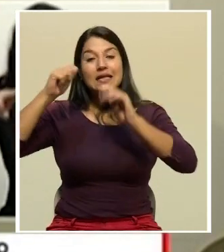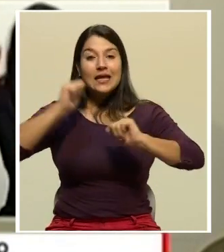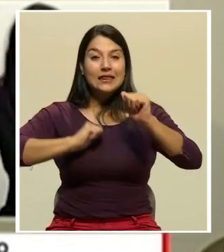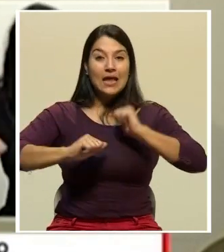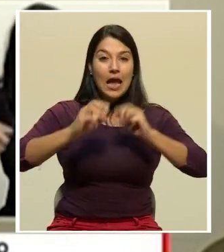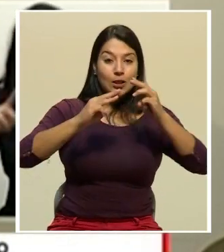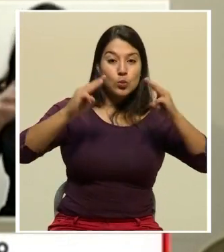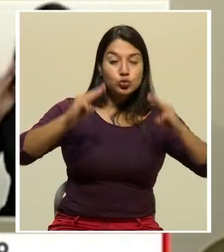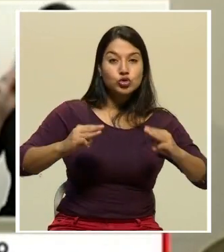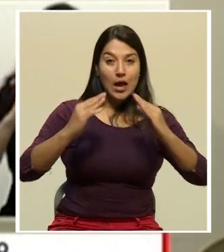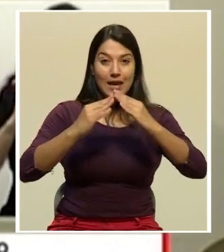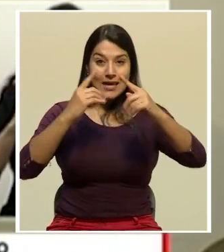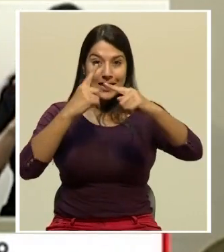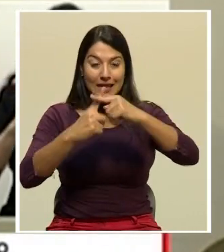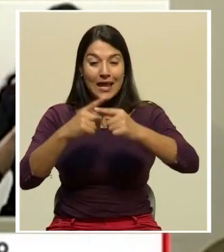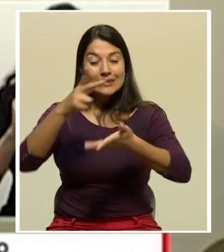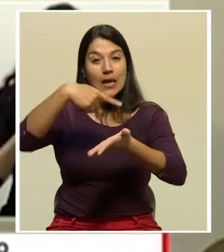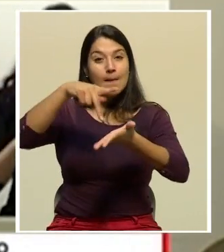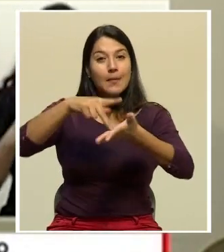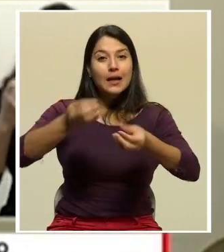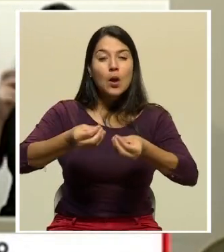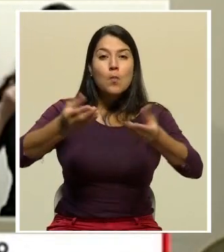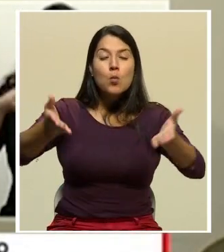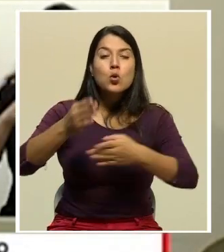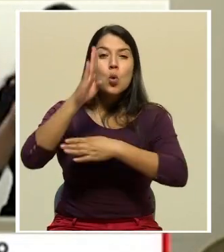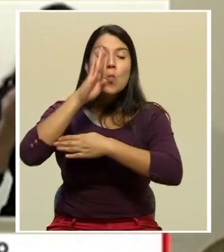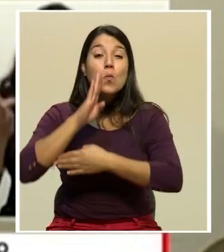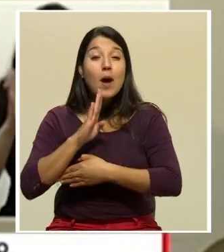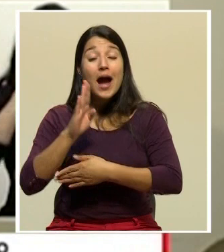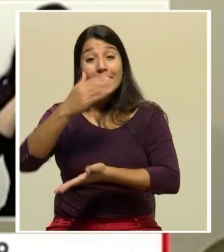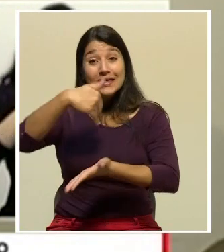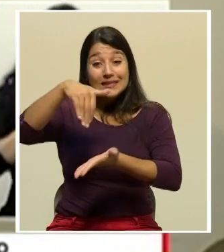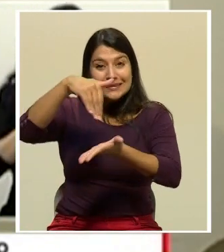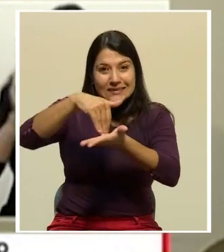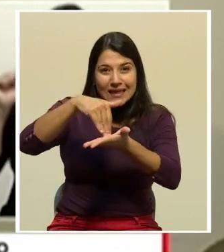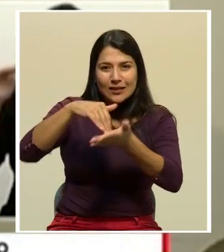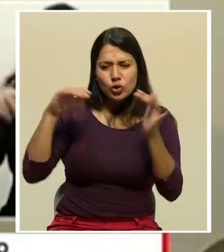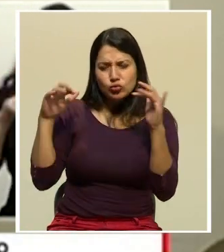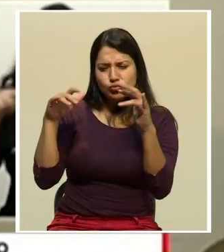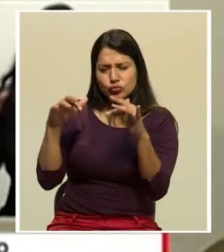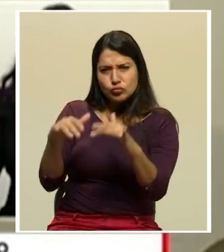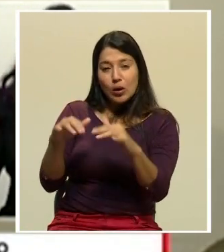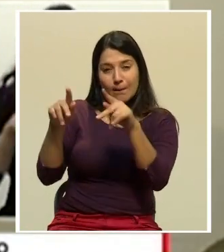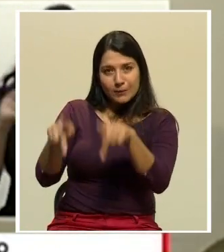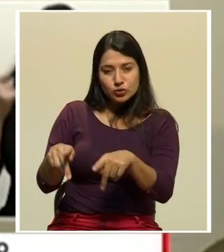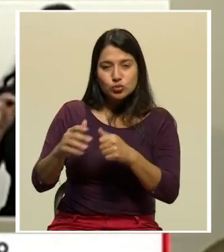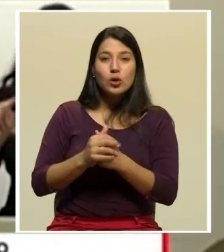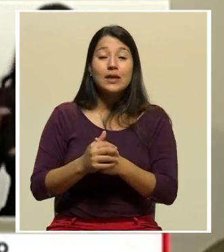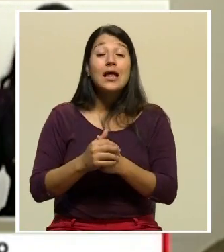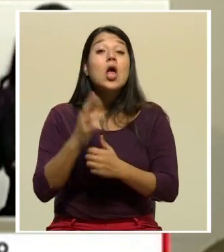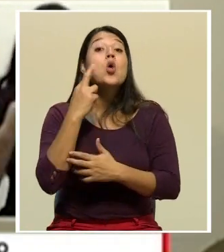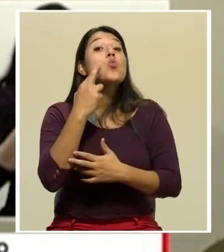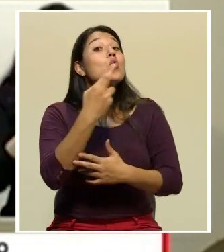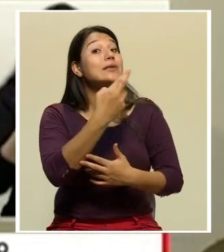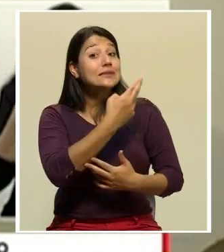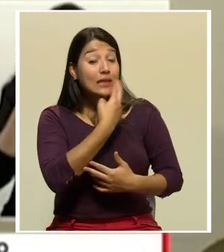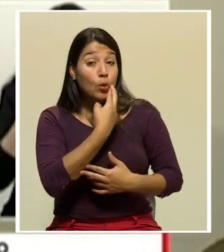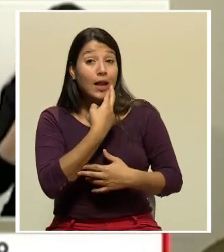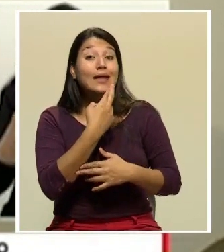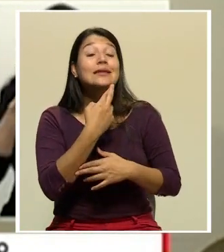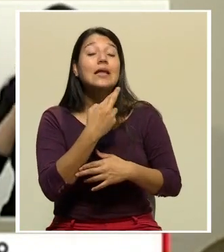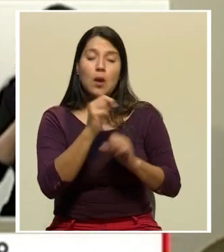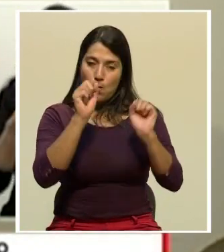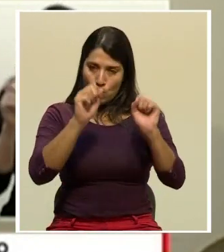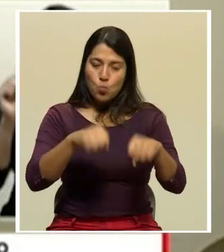lugares de culto, los parques públicos, los bares, los centros de concentración masiva. En el caso de los restaurantes, seguirá aplicando